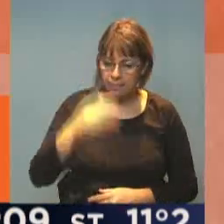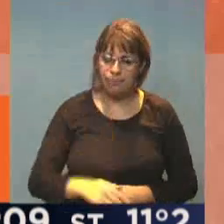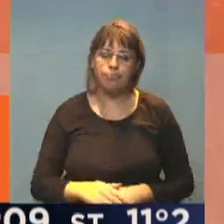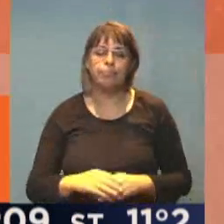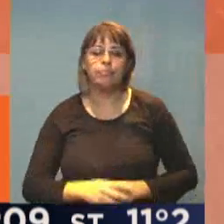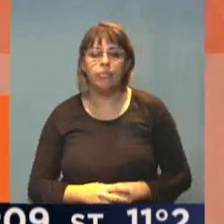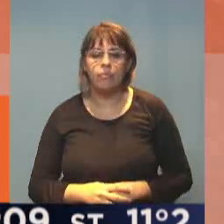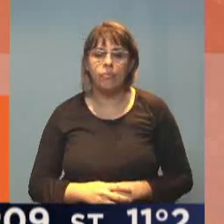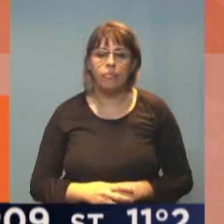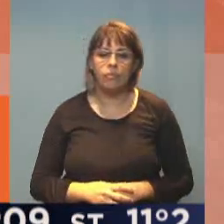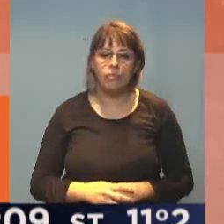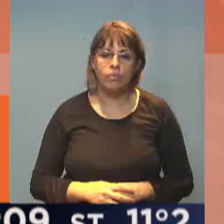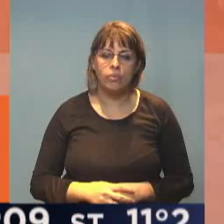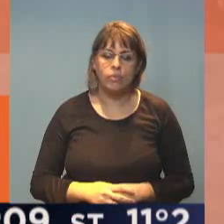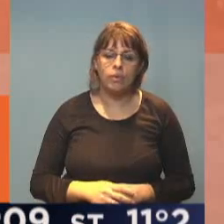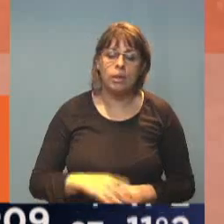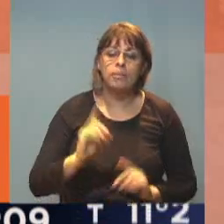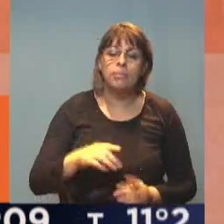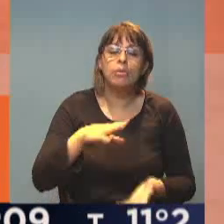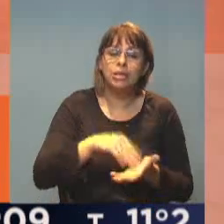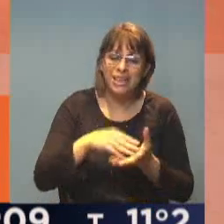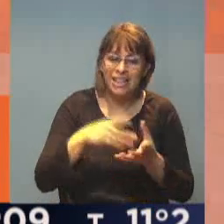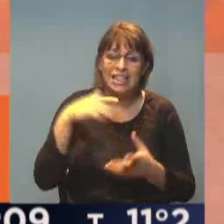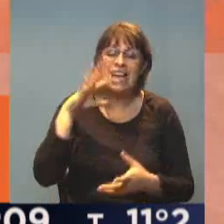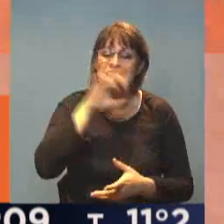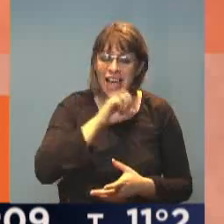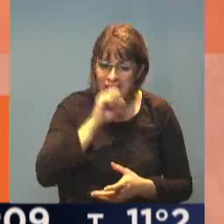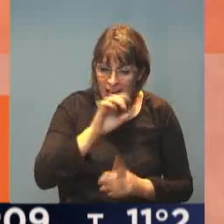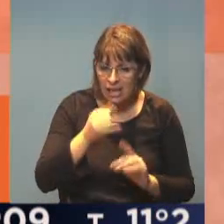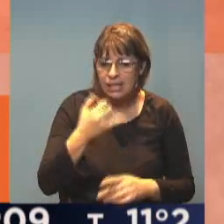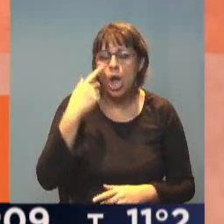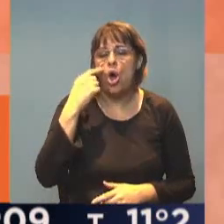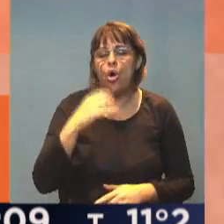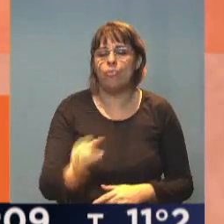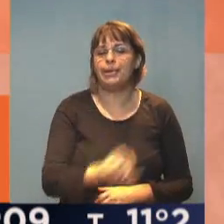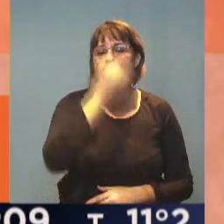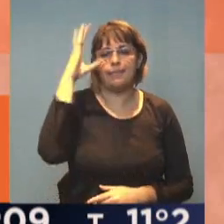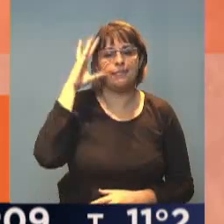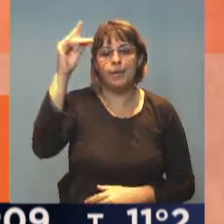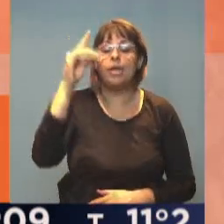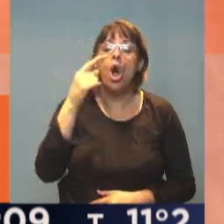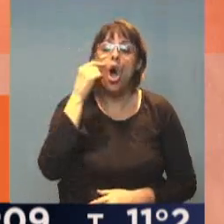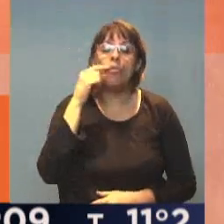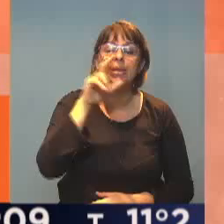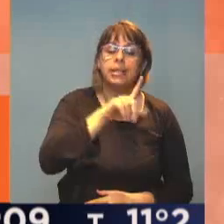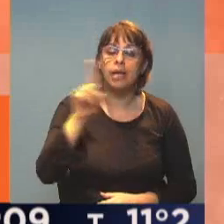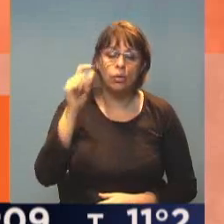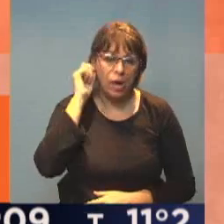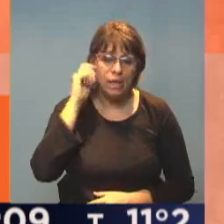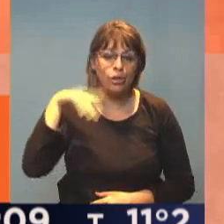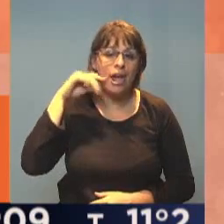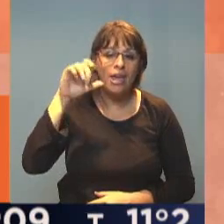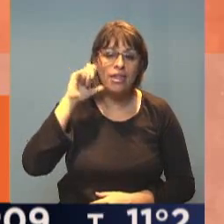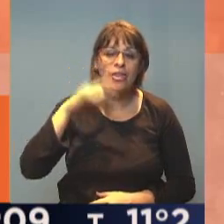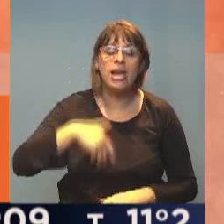10 en esta superficie y en esta tierra. Es el rey de París, indudablemente, a sus 31 años. Nadal superó